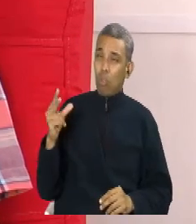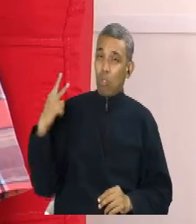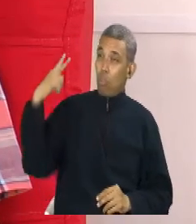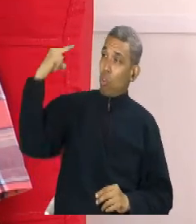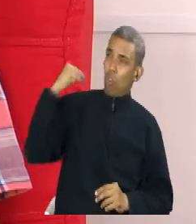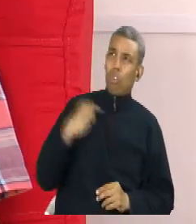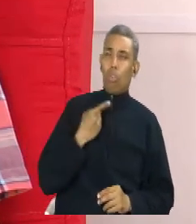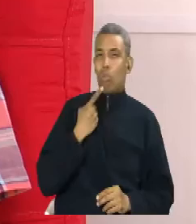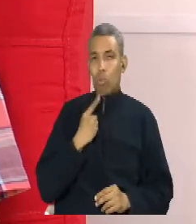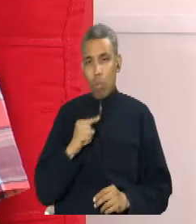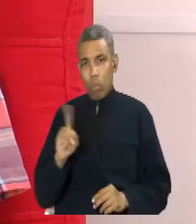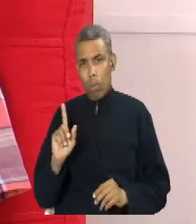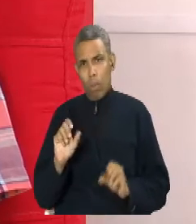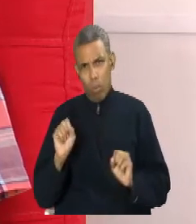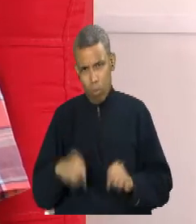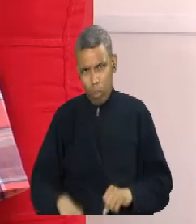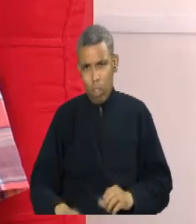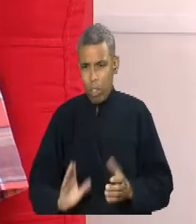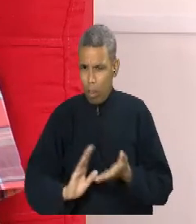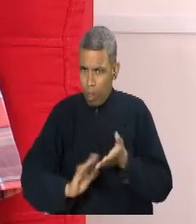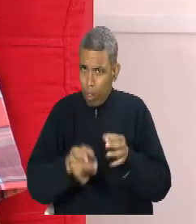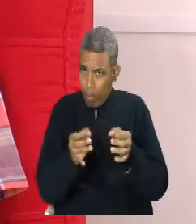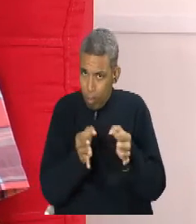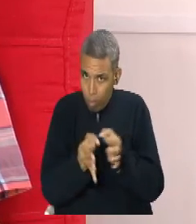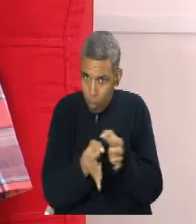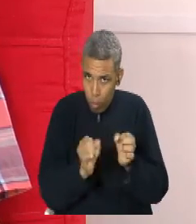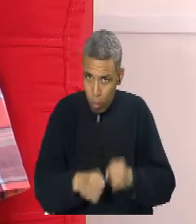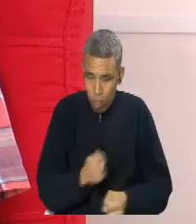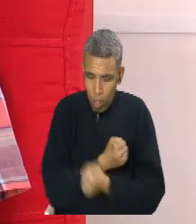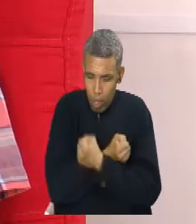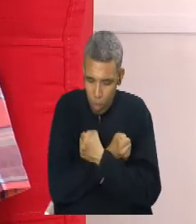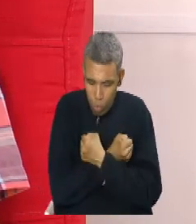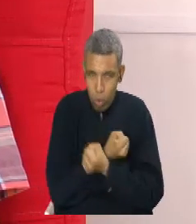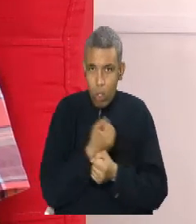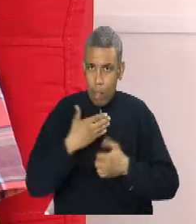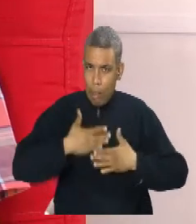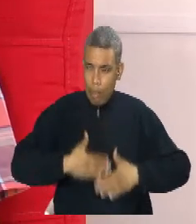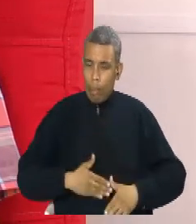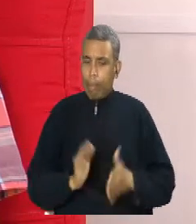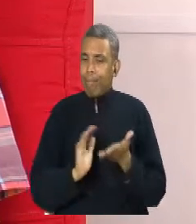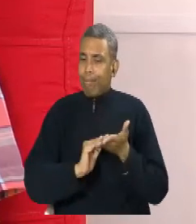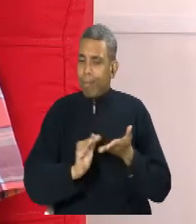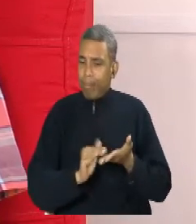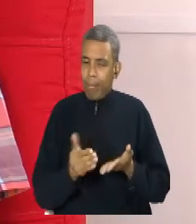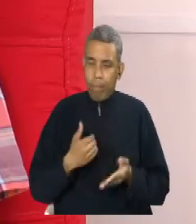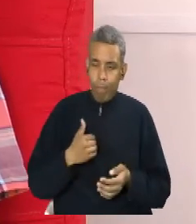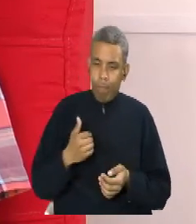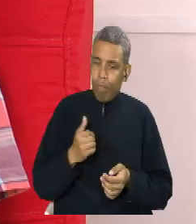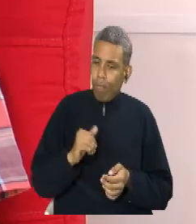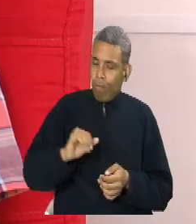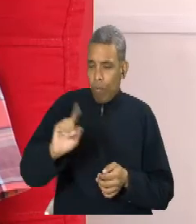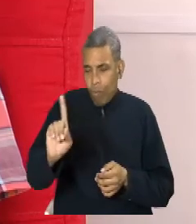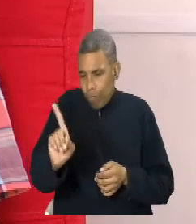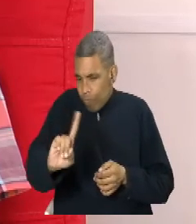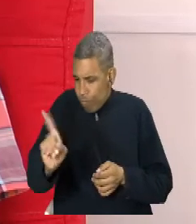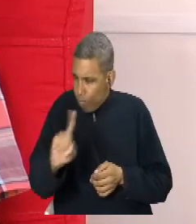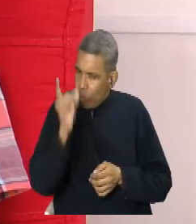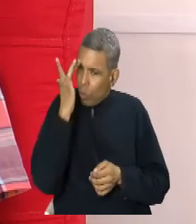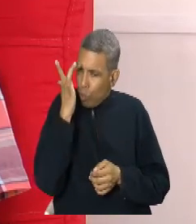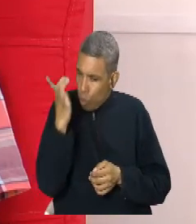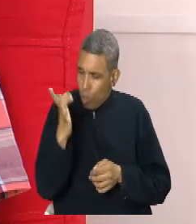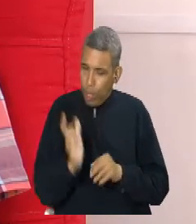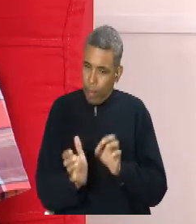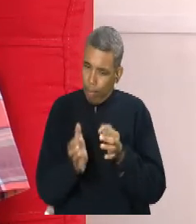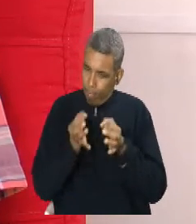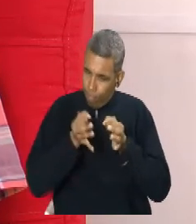con mucho cariño con mucho amor y con mucha ternura y que el niño entiende porque el niño es más lúdico el niño no es